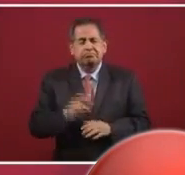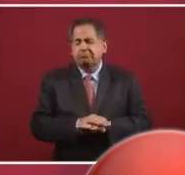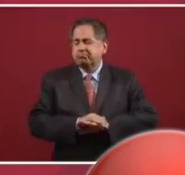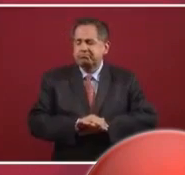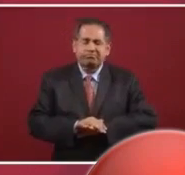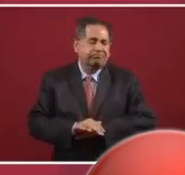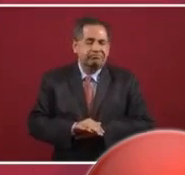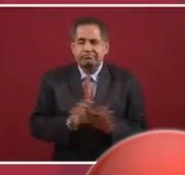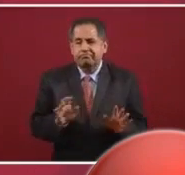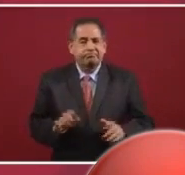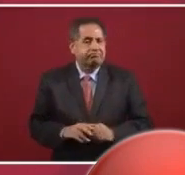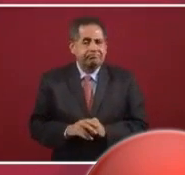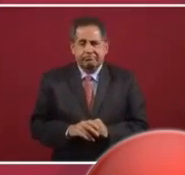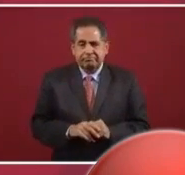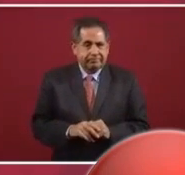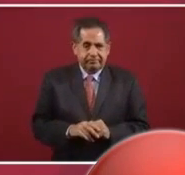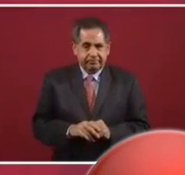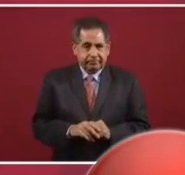nada